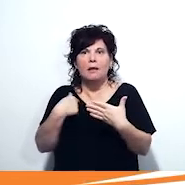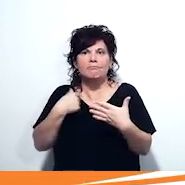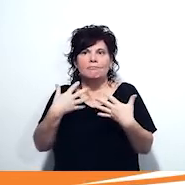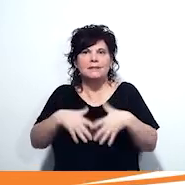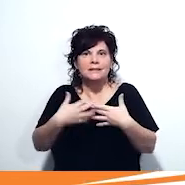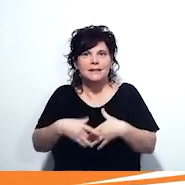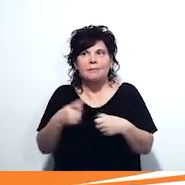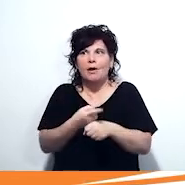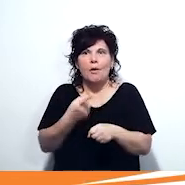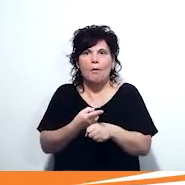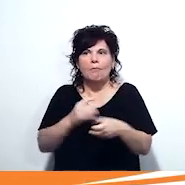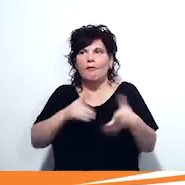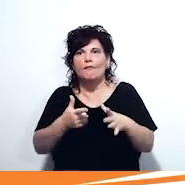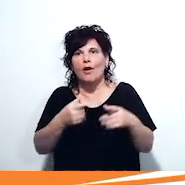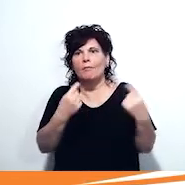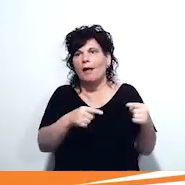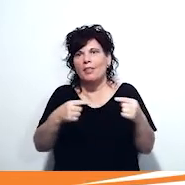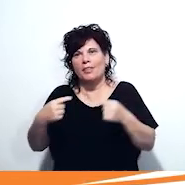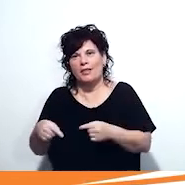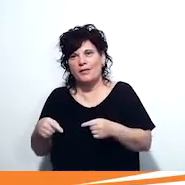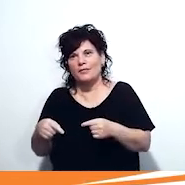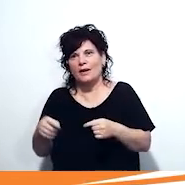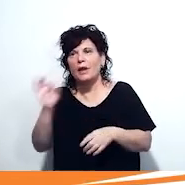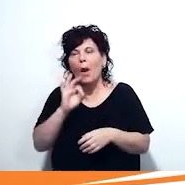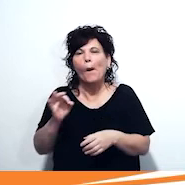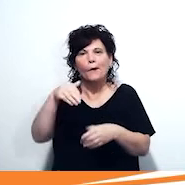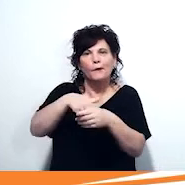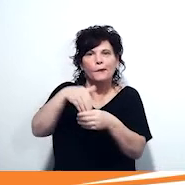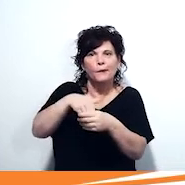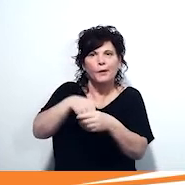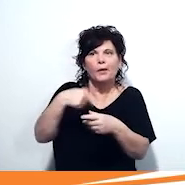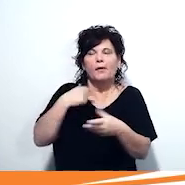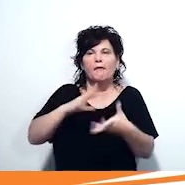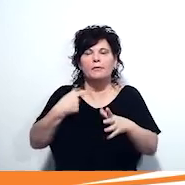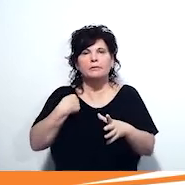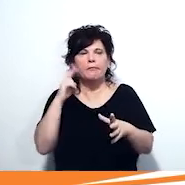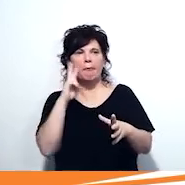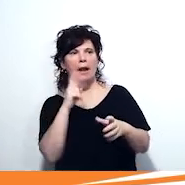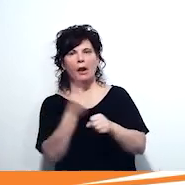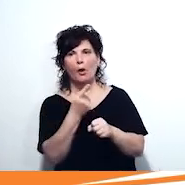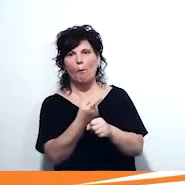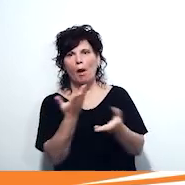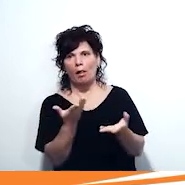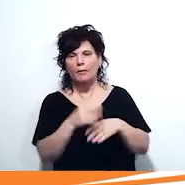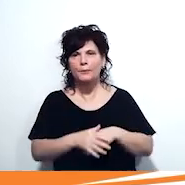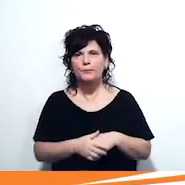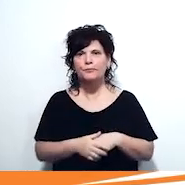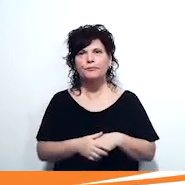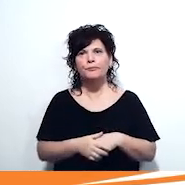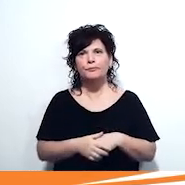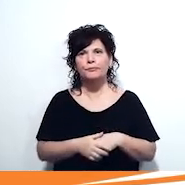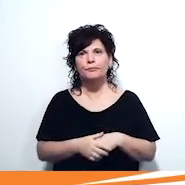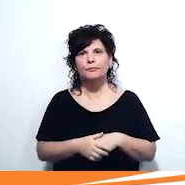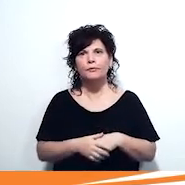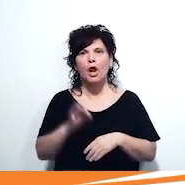sistemas porque tienen un formato inadecuado o están almacenados de una manera que yo no puedo ver ni evaluar. Entonces,